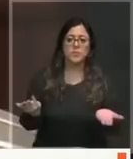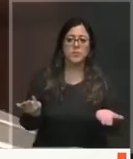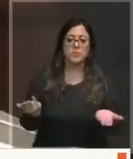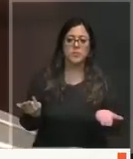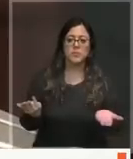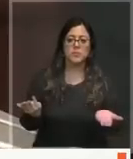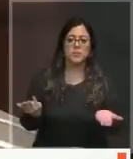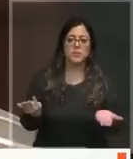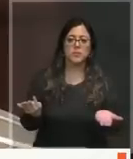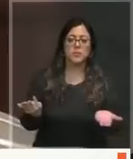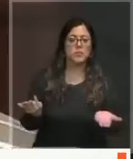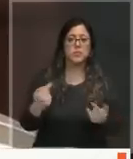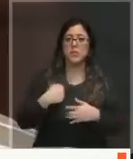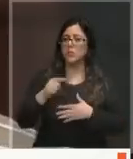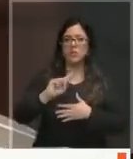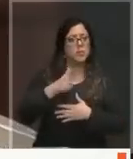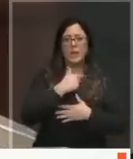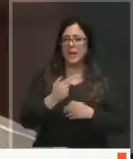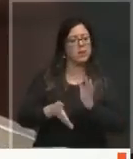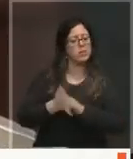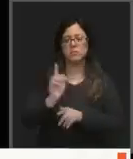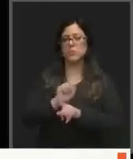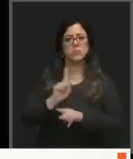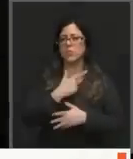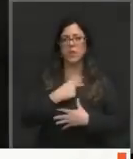no pienso moverme de acá.